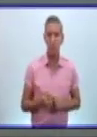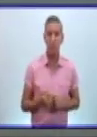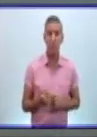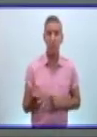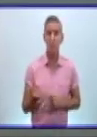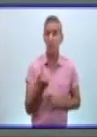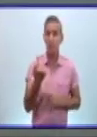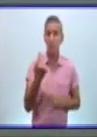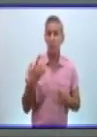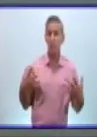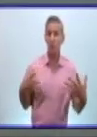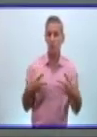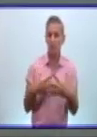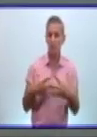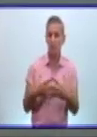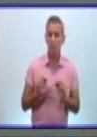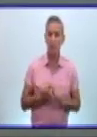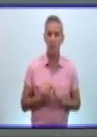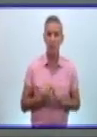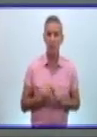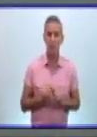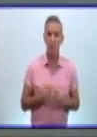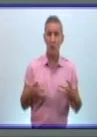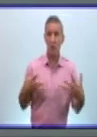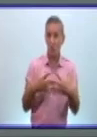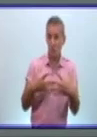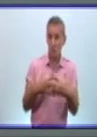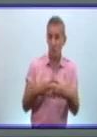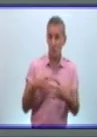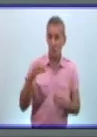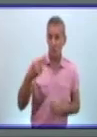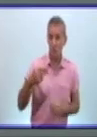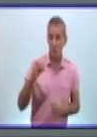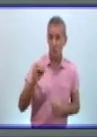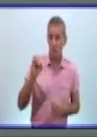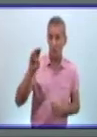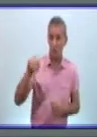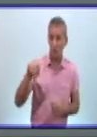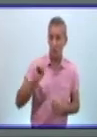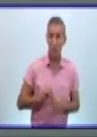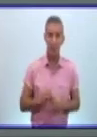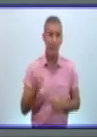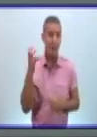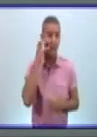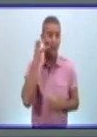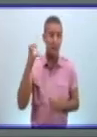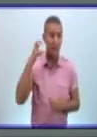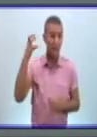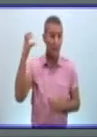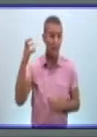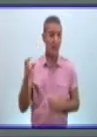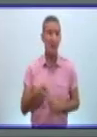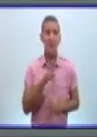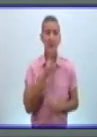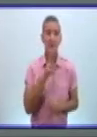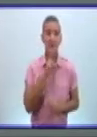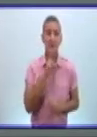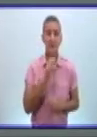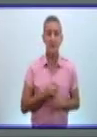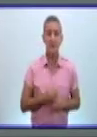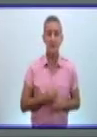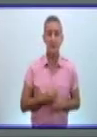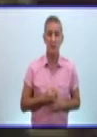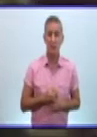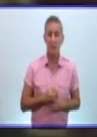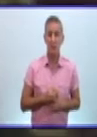Algunas disoluciones son mezclas homogéneas de gases en líquidos. El dióxido de carbono disuelto en agua proporciona